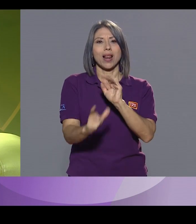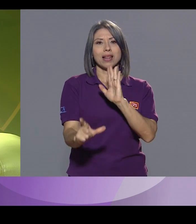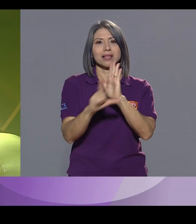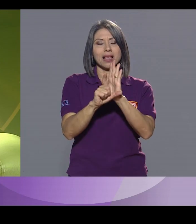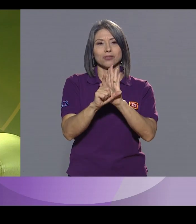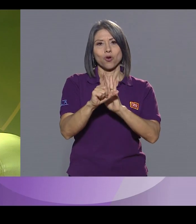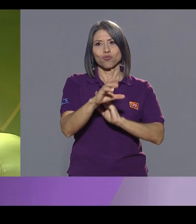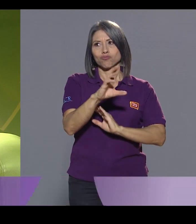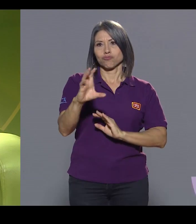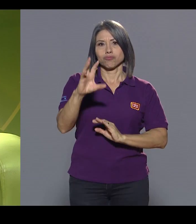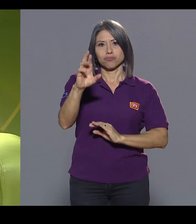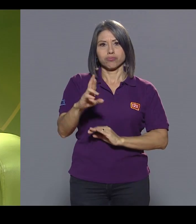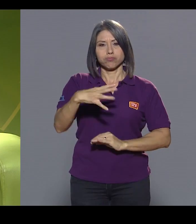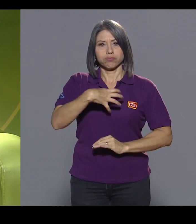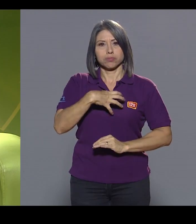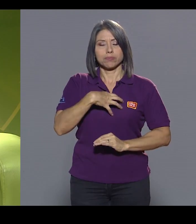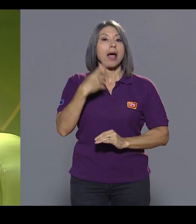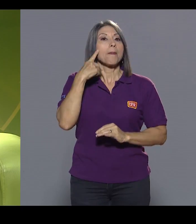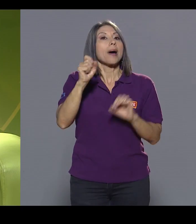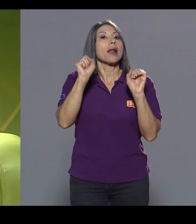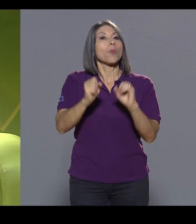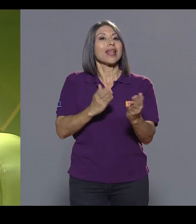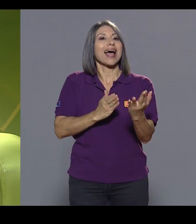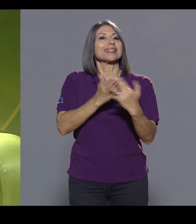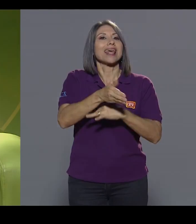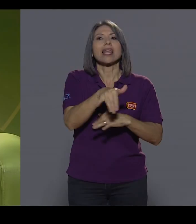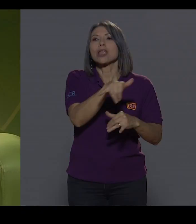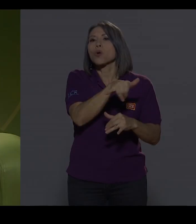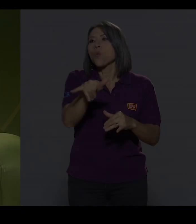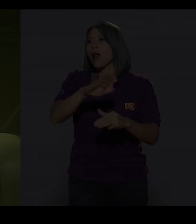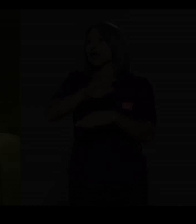desde la legislación nacional para poder acceder a los mismos recursos que los atletas convencionales.